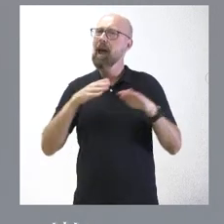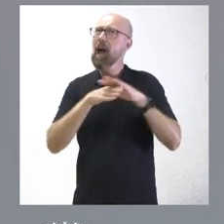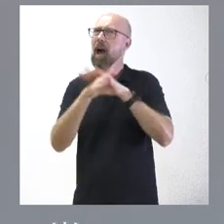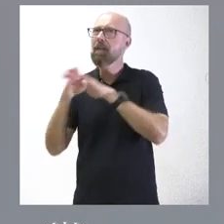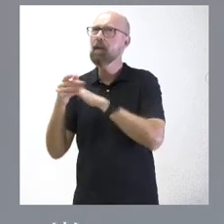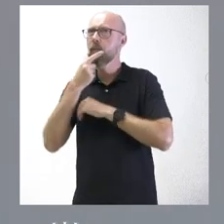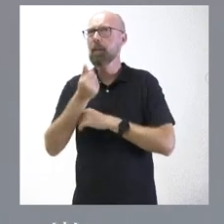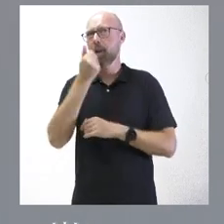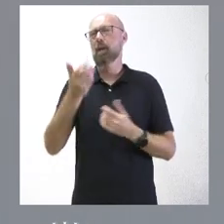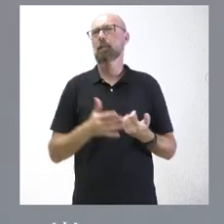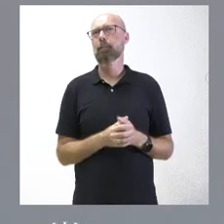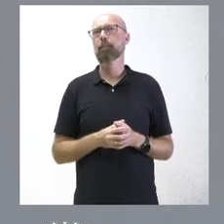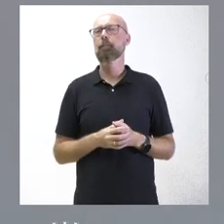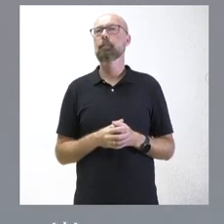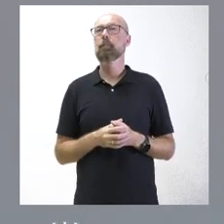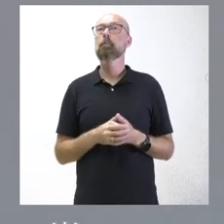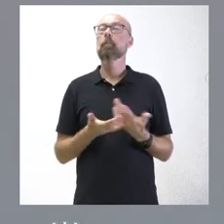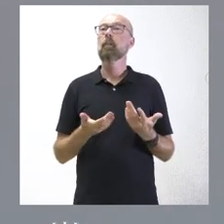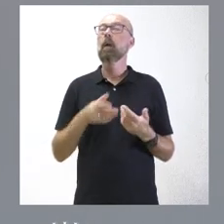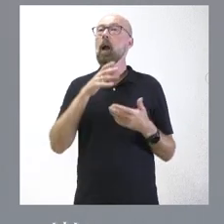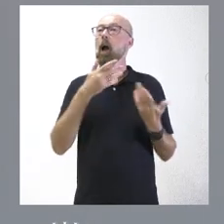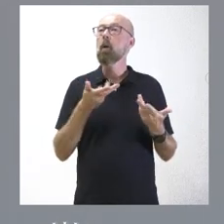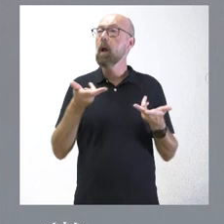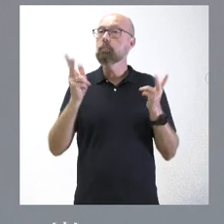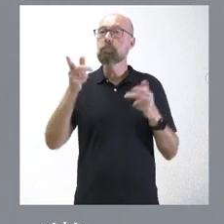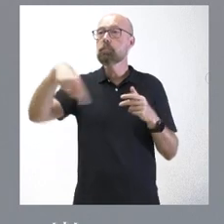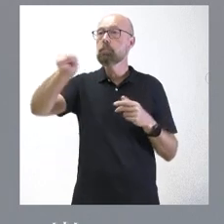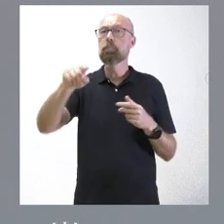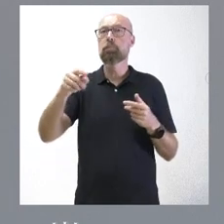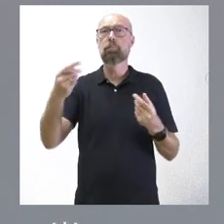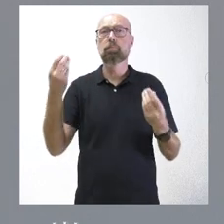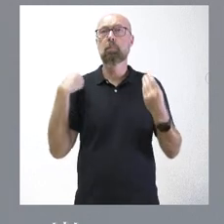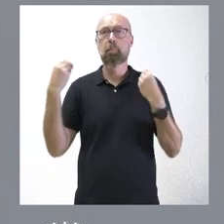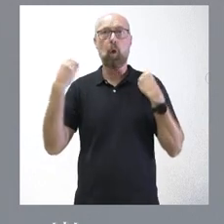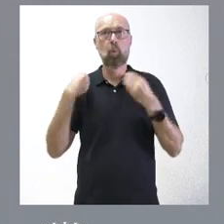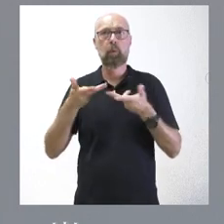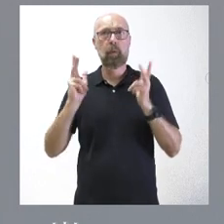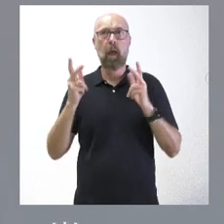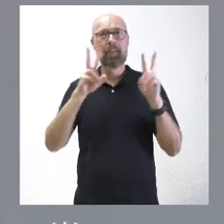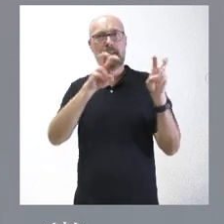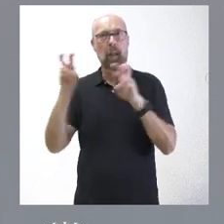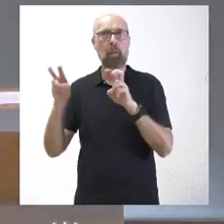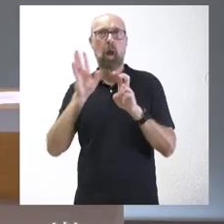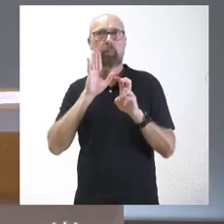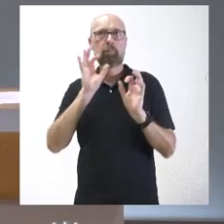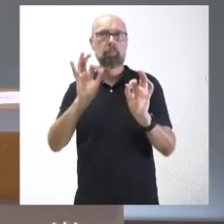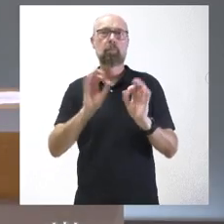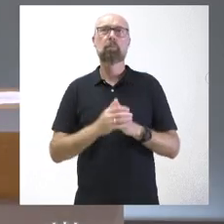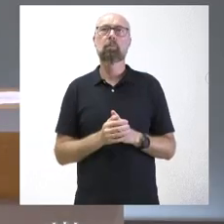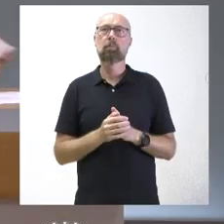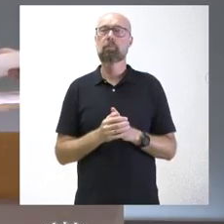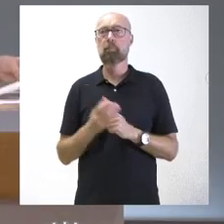de digitalización de la Administración estamos a su disposición para cualquier pregunta que deseen formular sobre este tema sobre cualquier otro tanto la